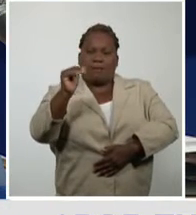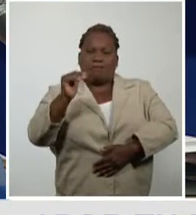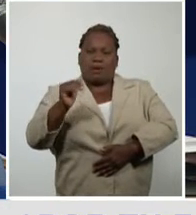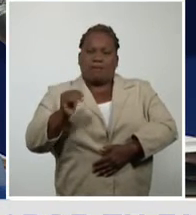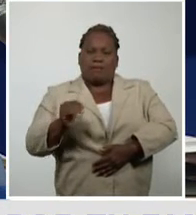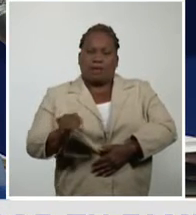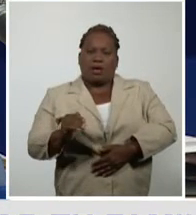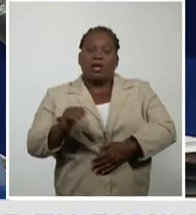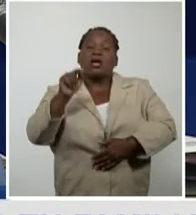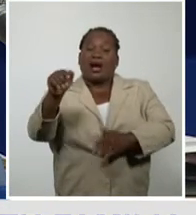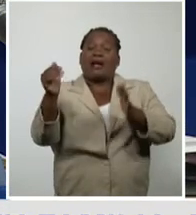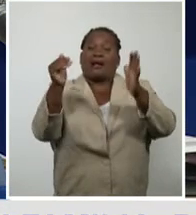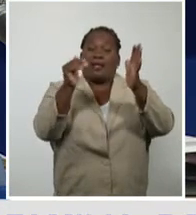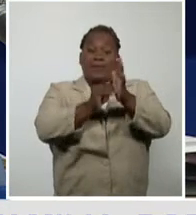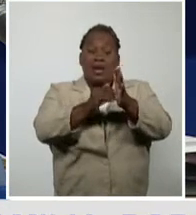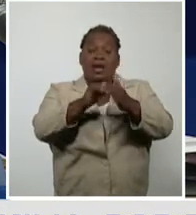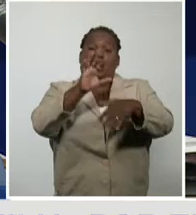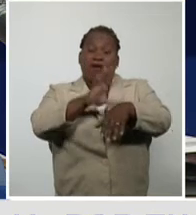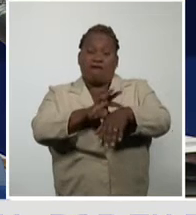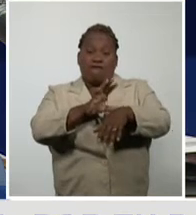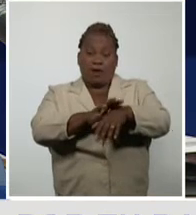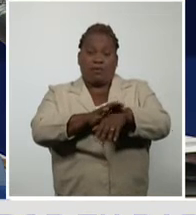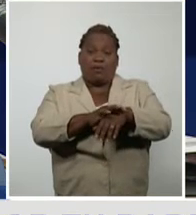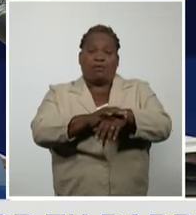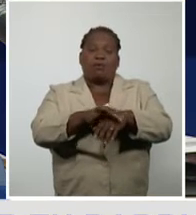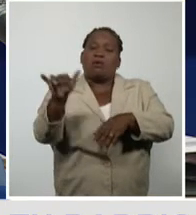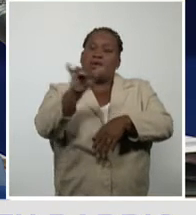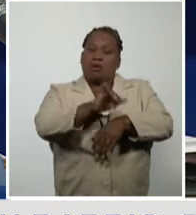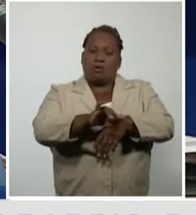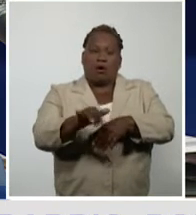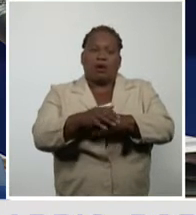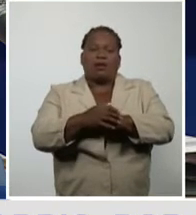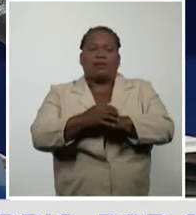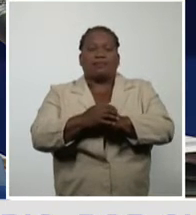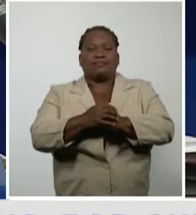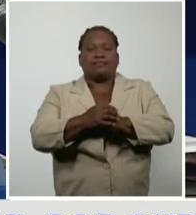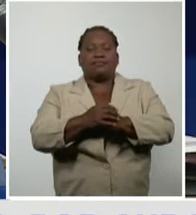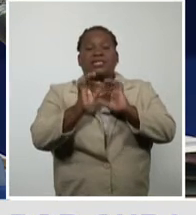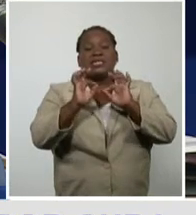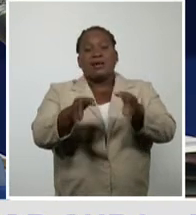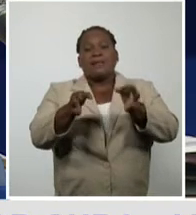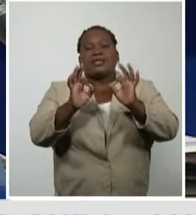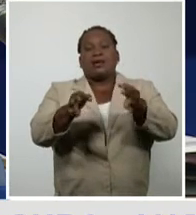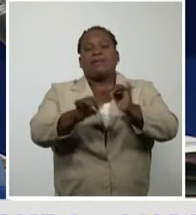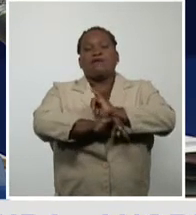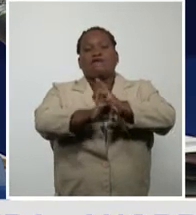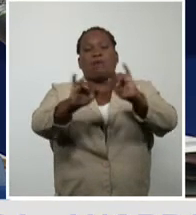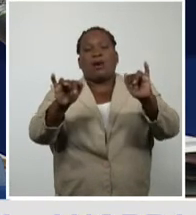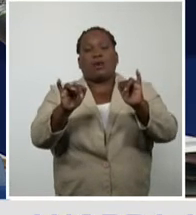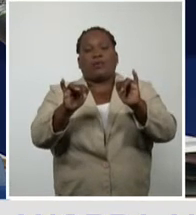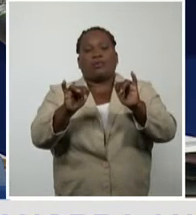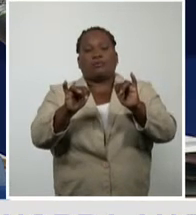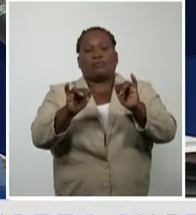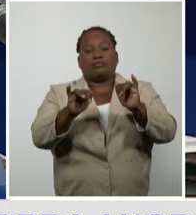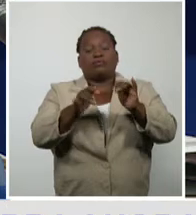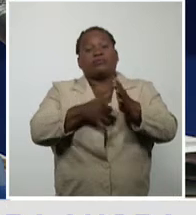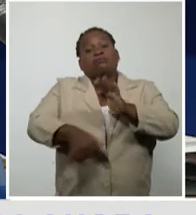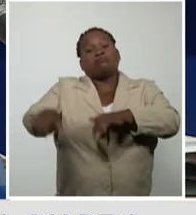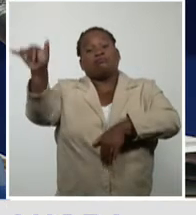letalidad en la región de las Américas. Como siempre decimos, se evacuaron 2